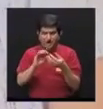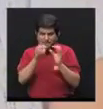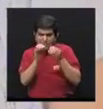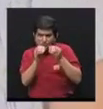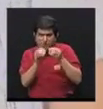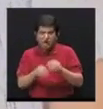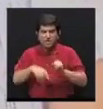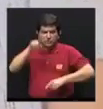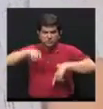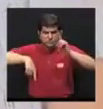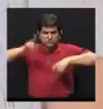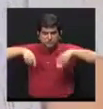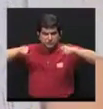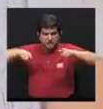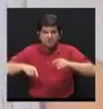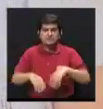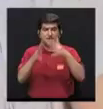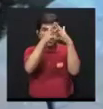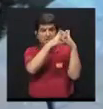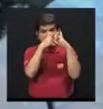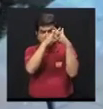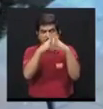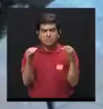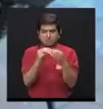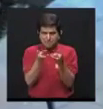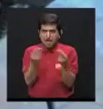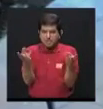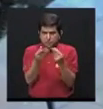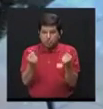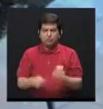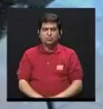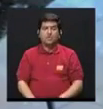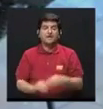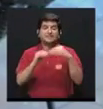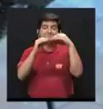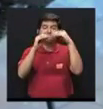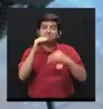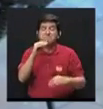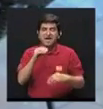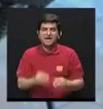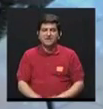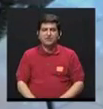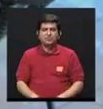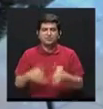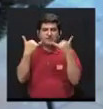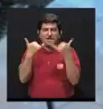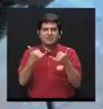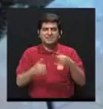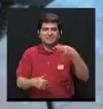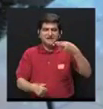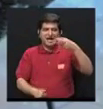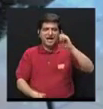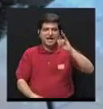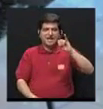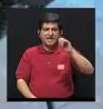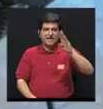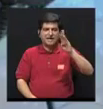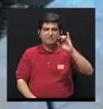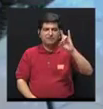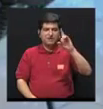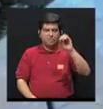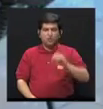estadísticas de Estados Unidos, que es el mayor productor, producen menos que los híbridos que ya estaban. Y además usan una enorme